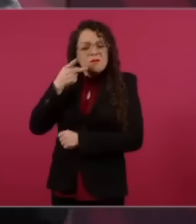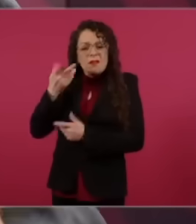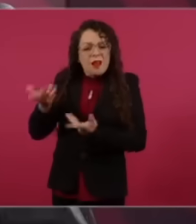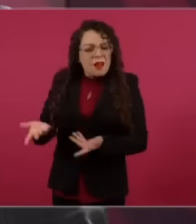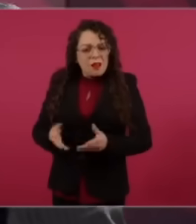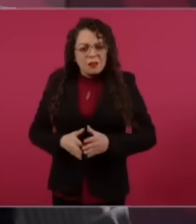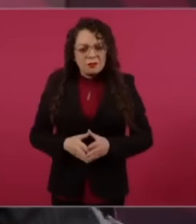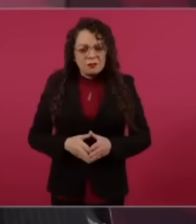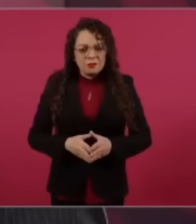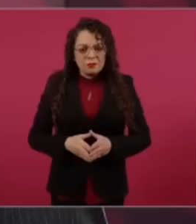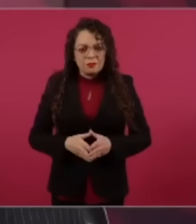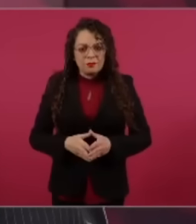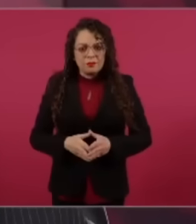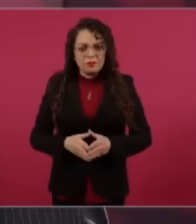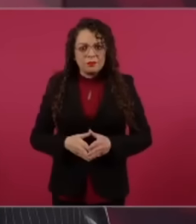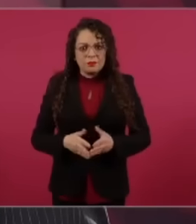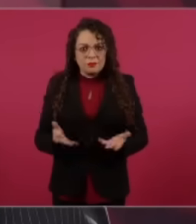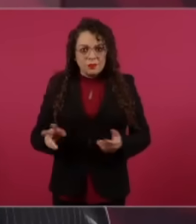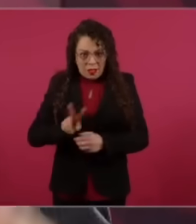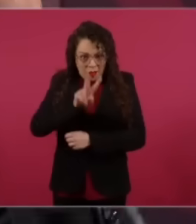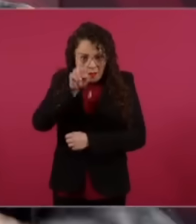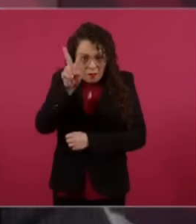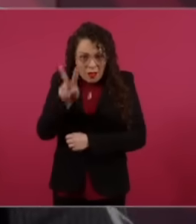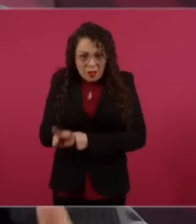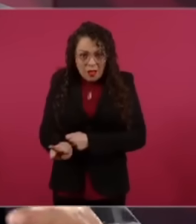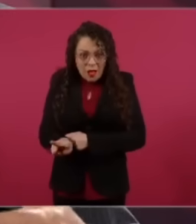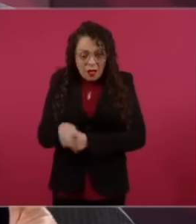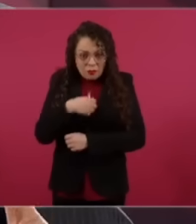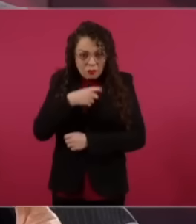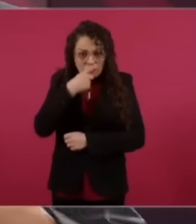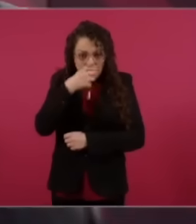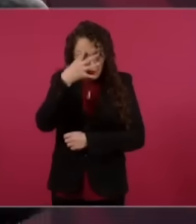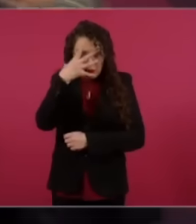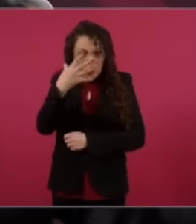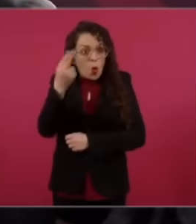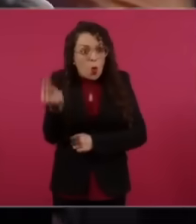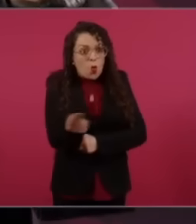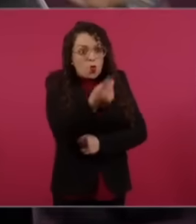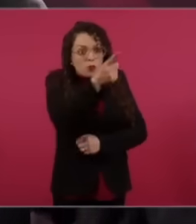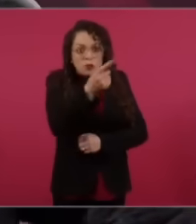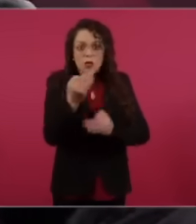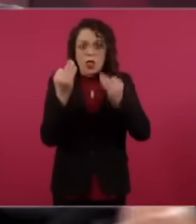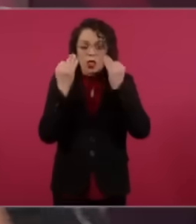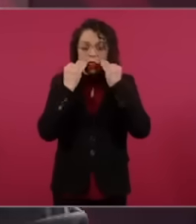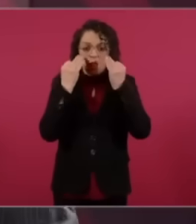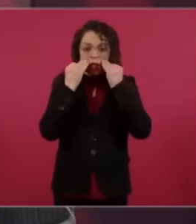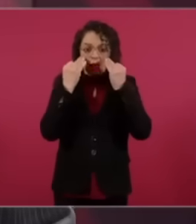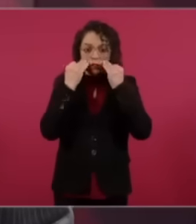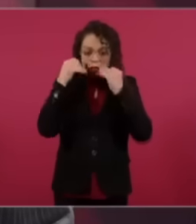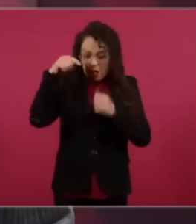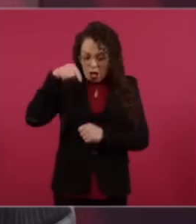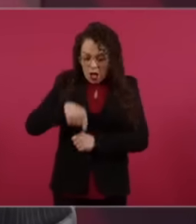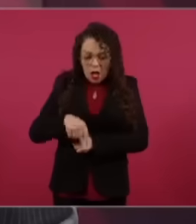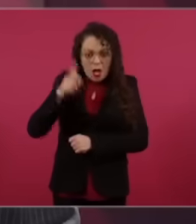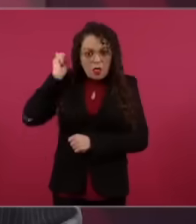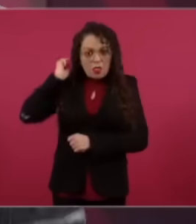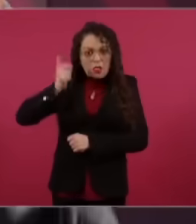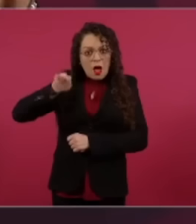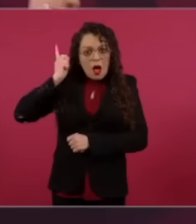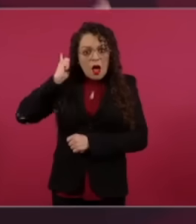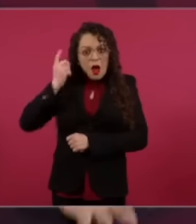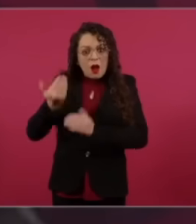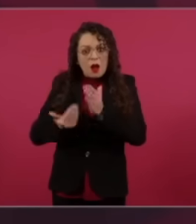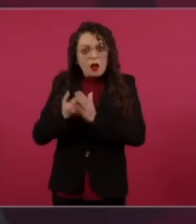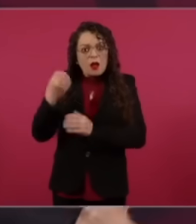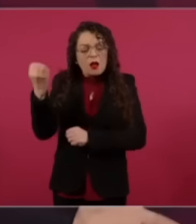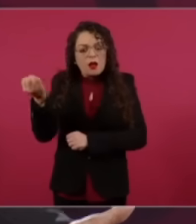ustedes les consta y le consta a todos los que ven la mañanera Qué